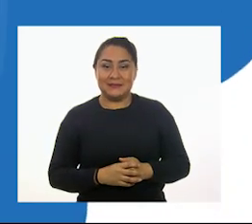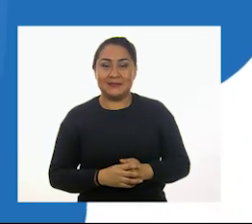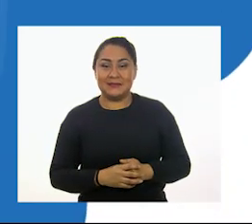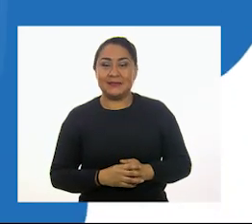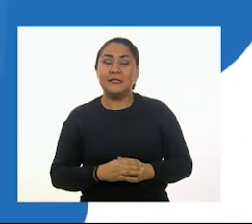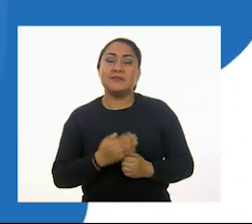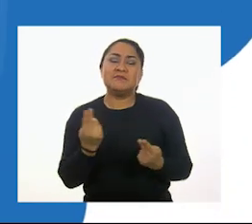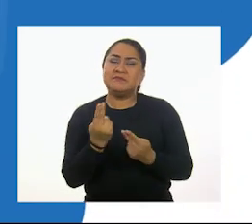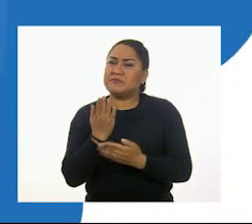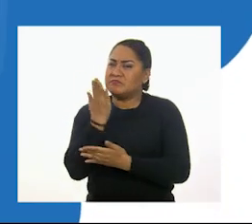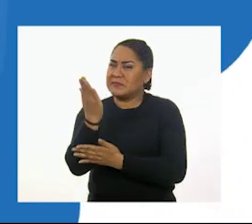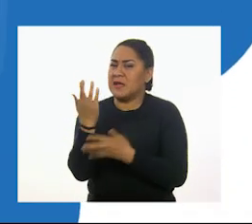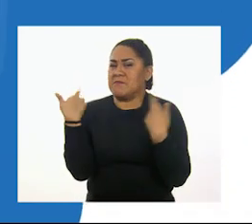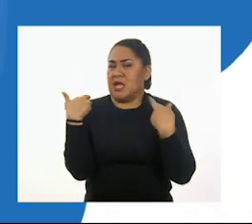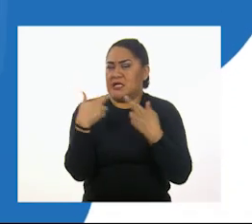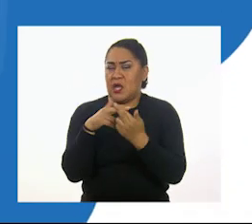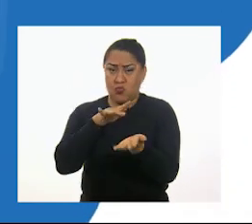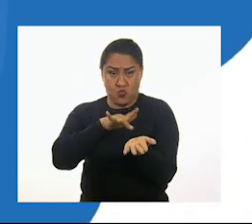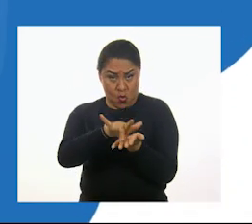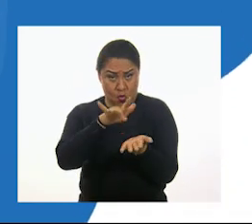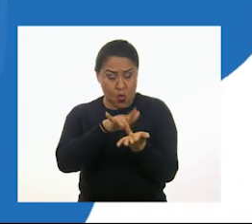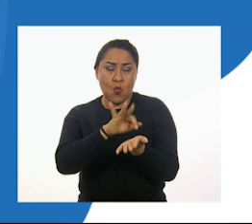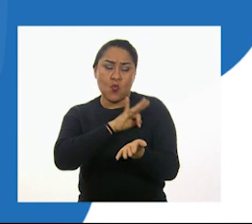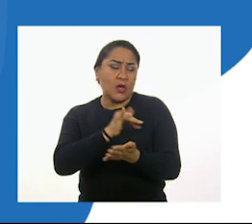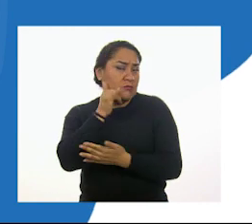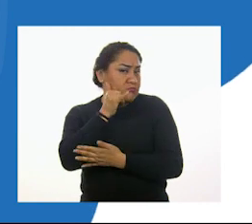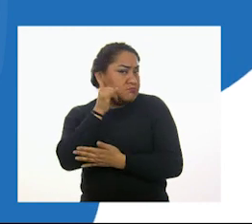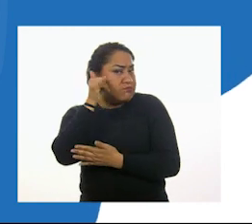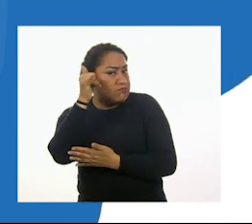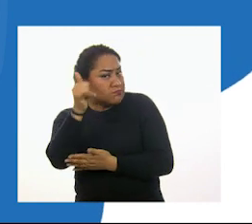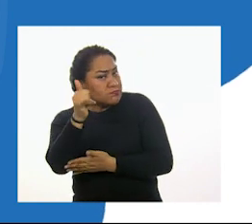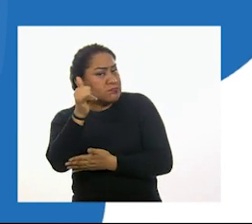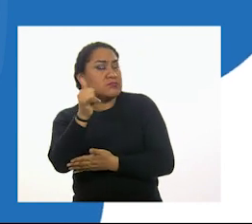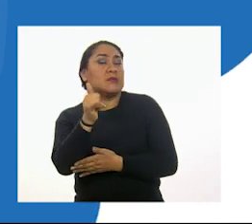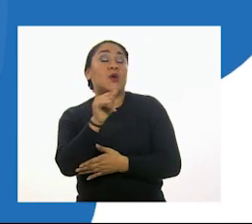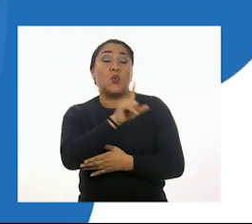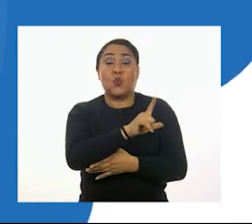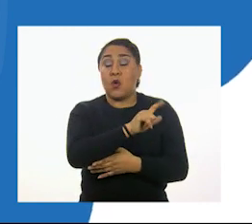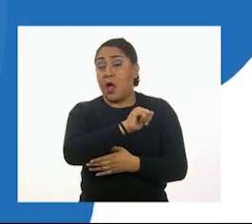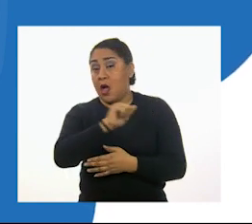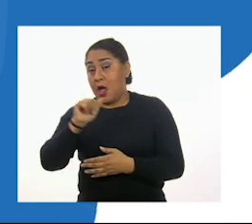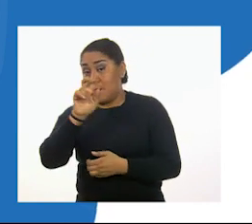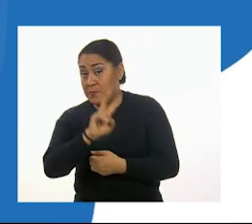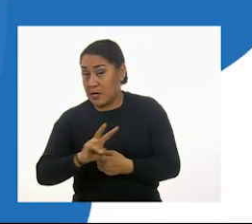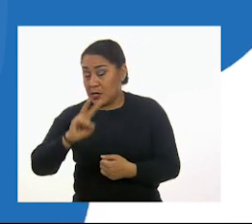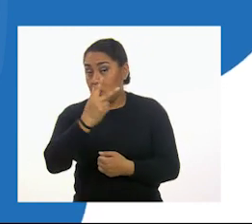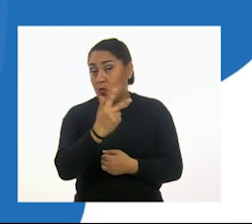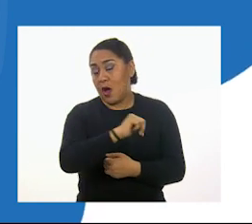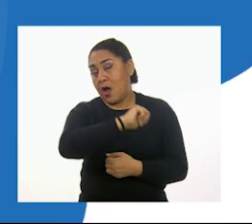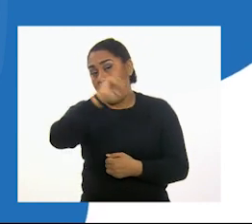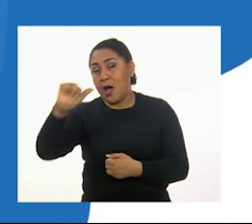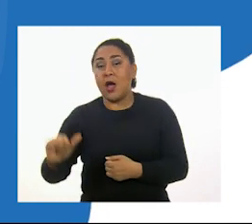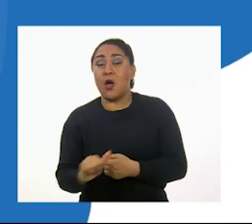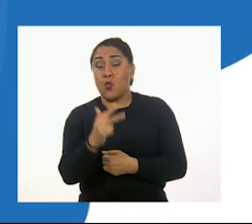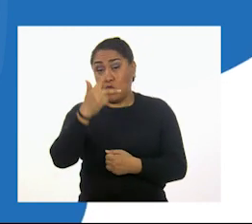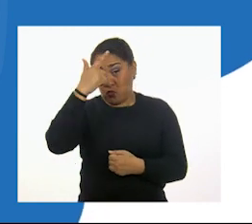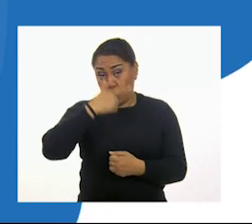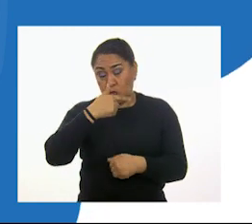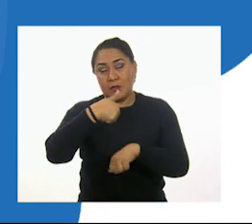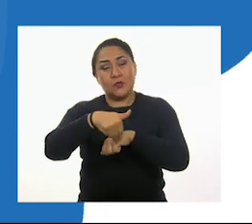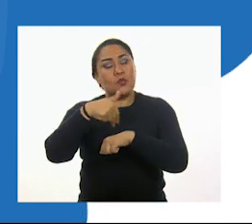Para solicitar apoyo pedagógico, comunícate con maestras y maestros de lunes a viernes de 8 a 20 horas al